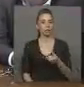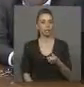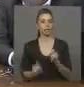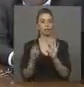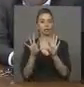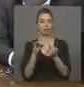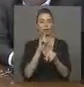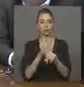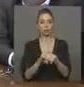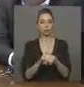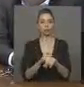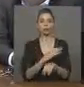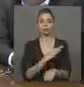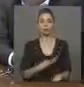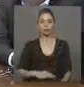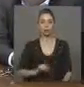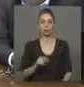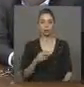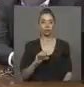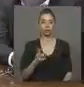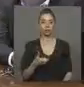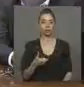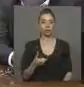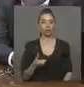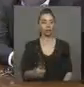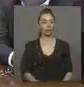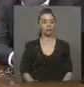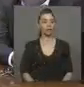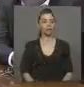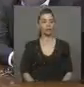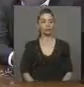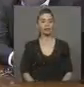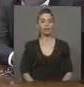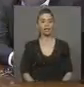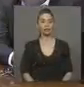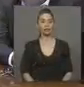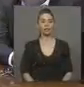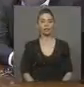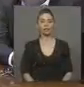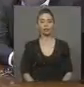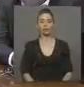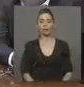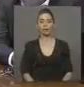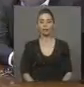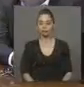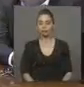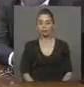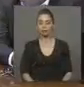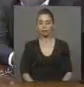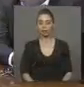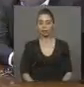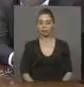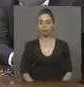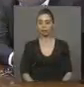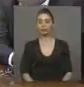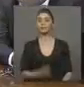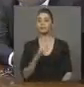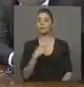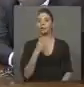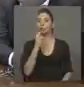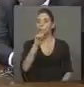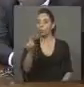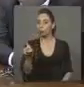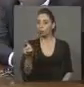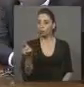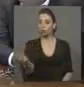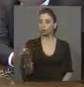minutos. Diputado Chilin, hasta por 10 minutos. Le ofrezco la palabra. No. Yo pregunté, pero me